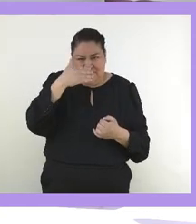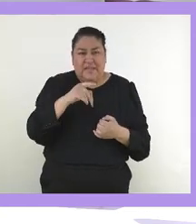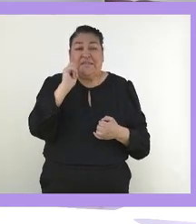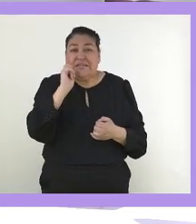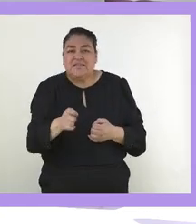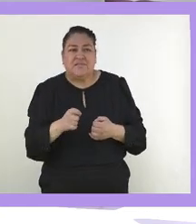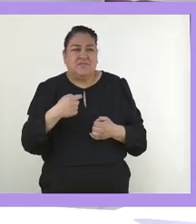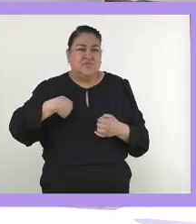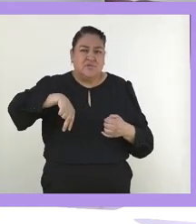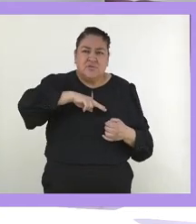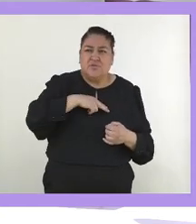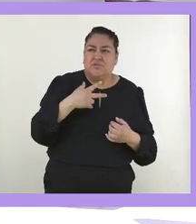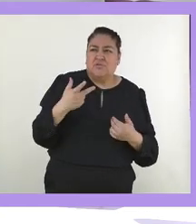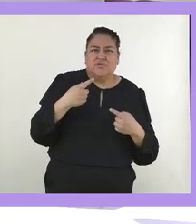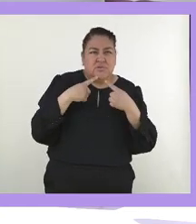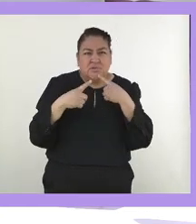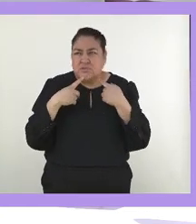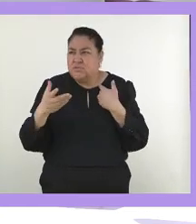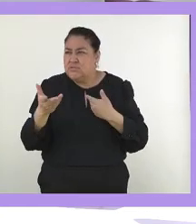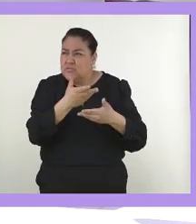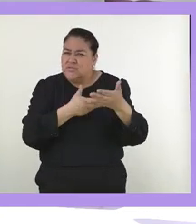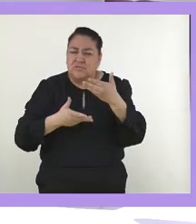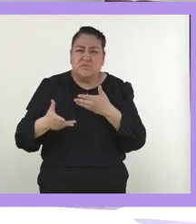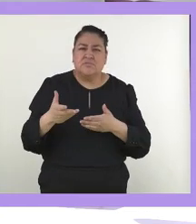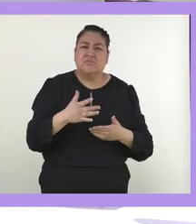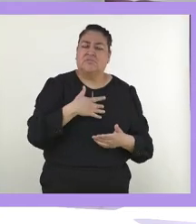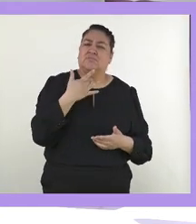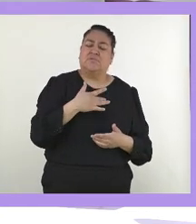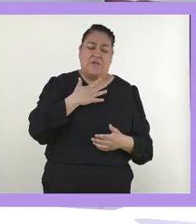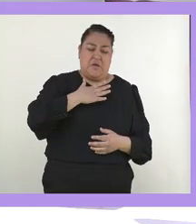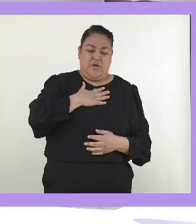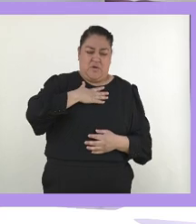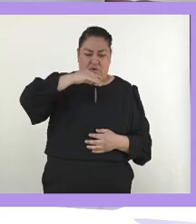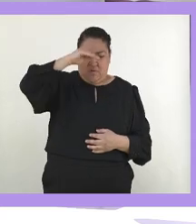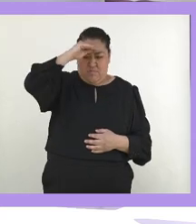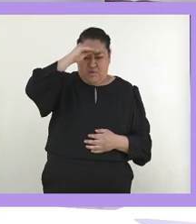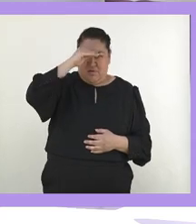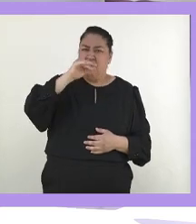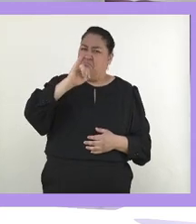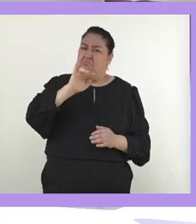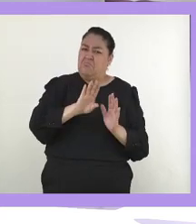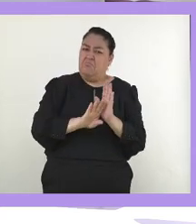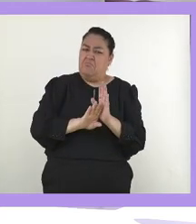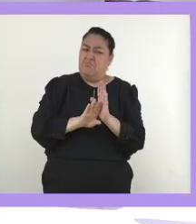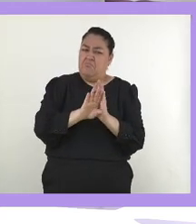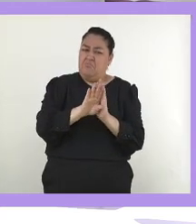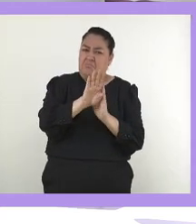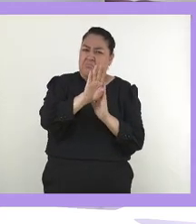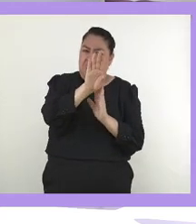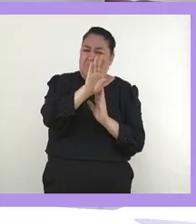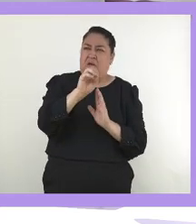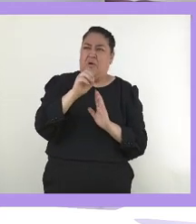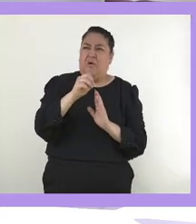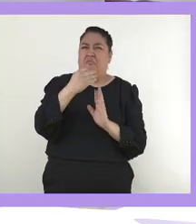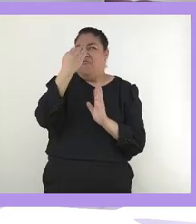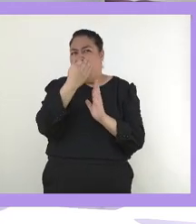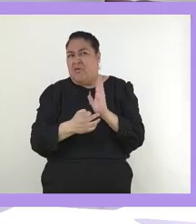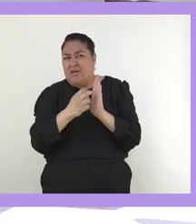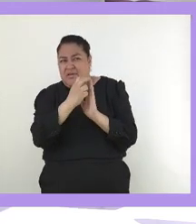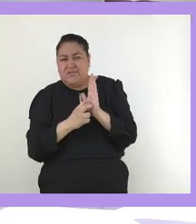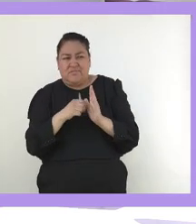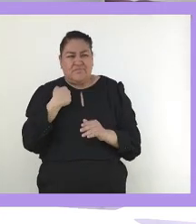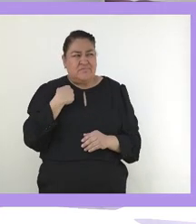acerca acerca de esto si yo creo que vamos hacia adelante o vamos hacia atrás Yo creo que es importante